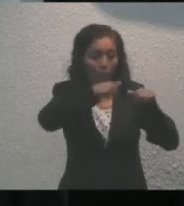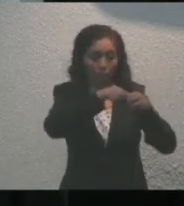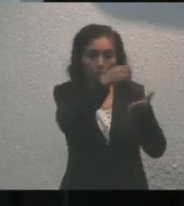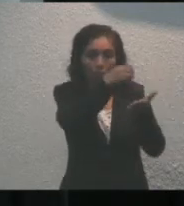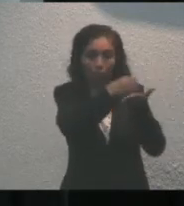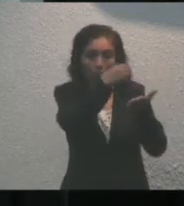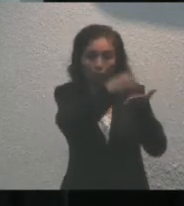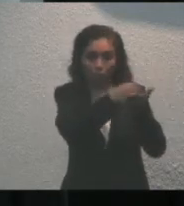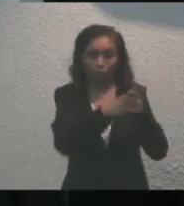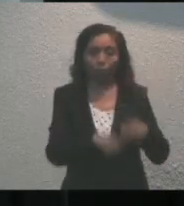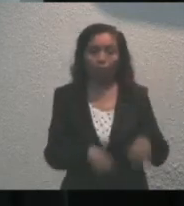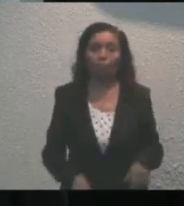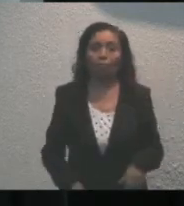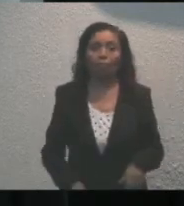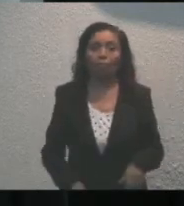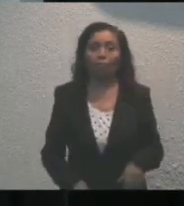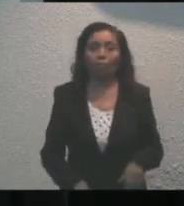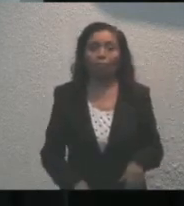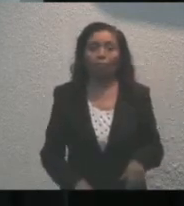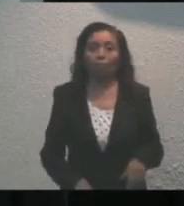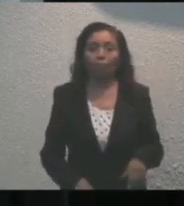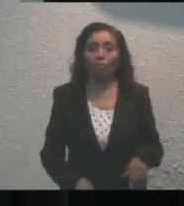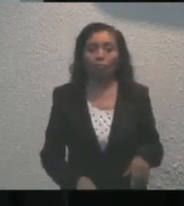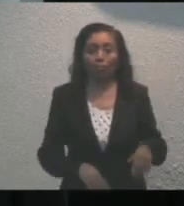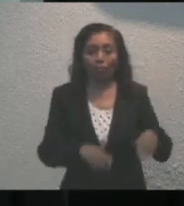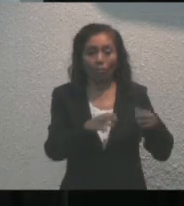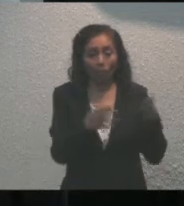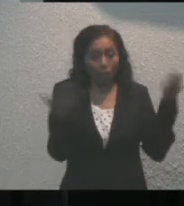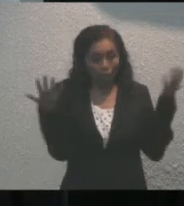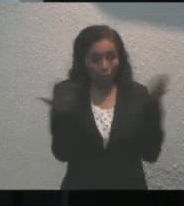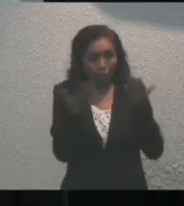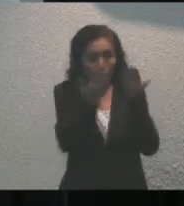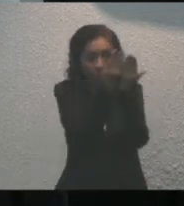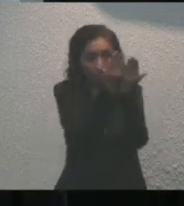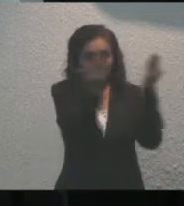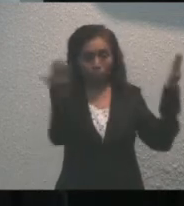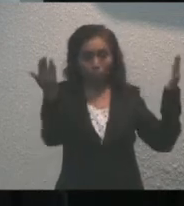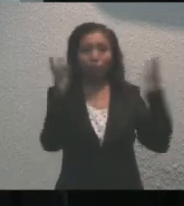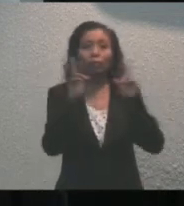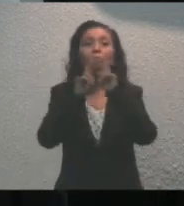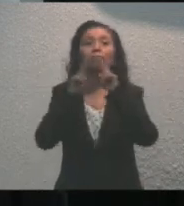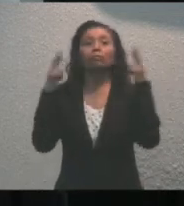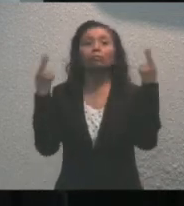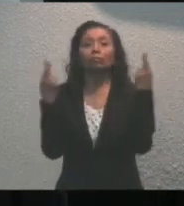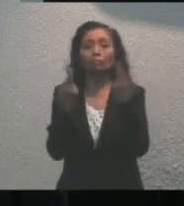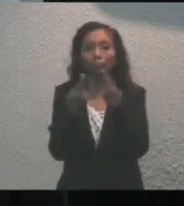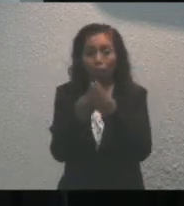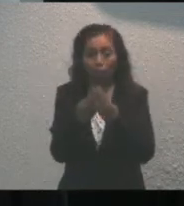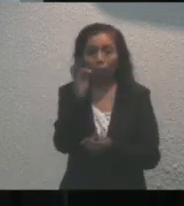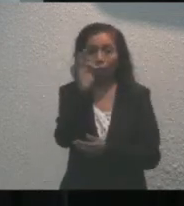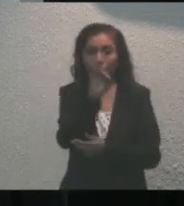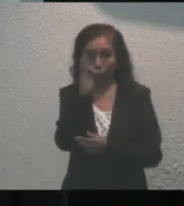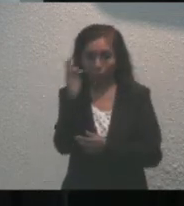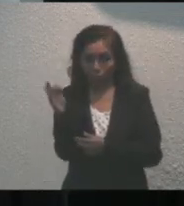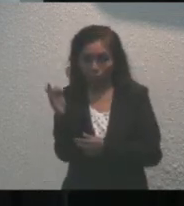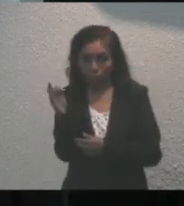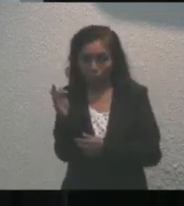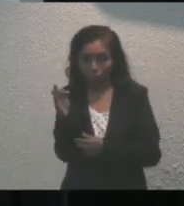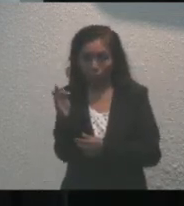oficial del Poder Legislativo del Estado de Quintana Roo, se realizará en la sesión solemne en la fecha y hora